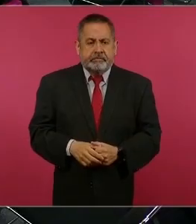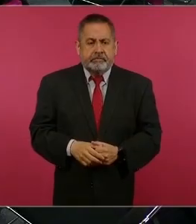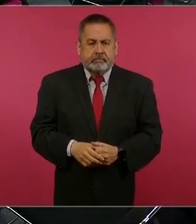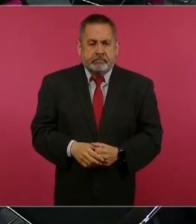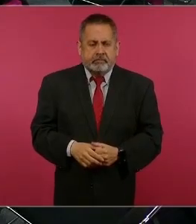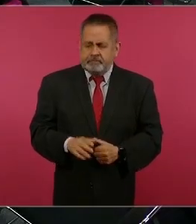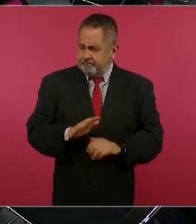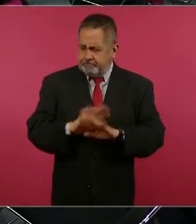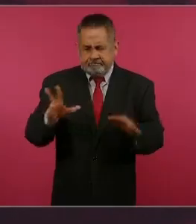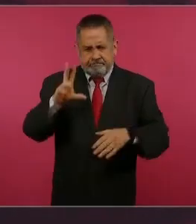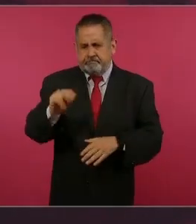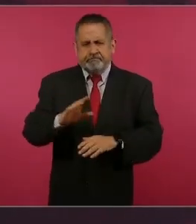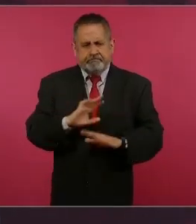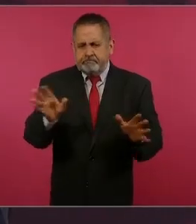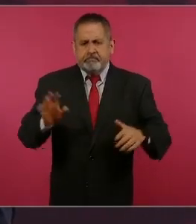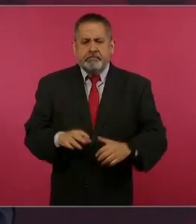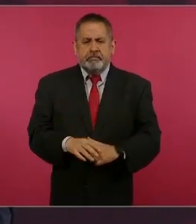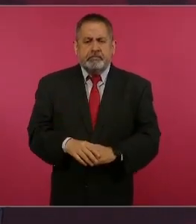ya no